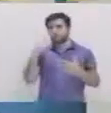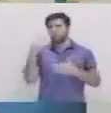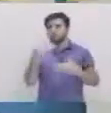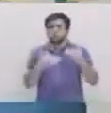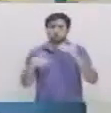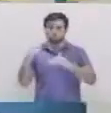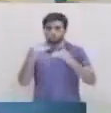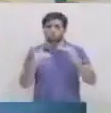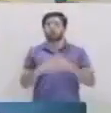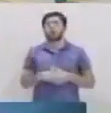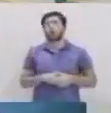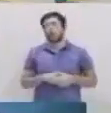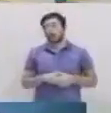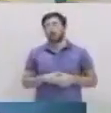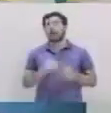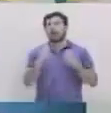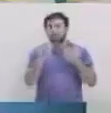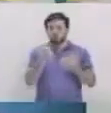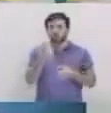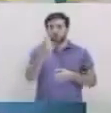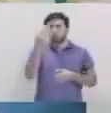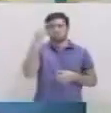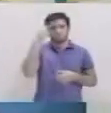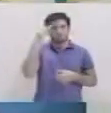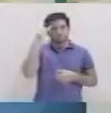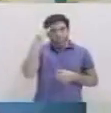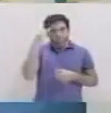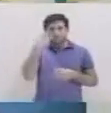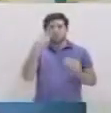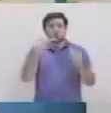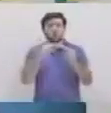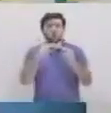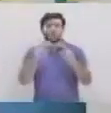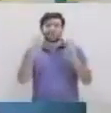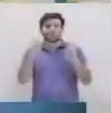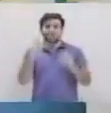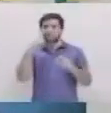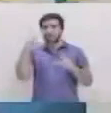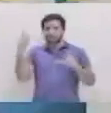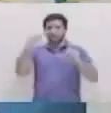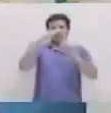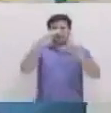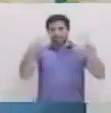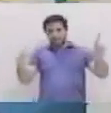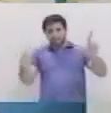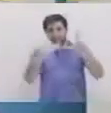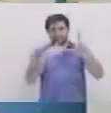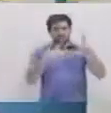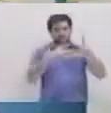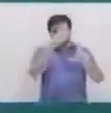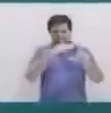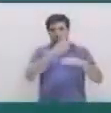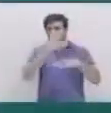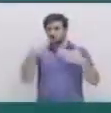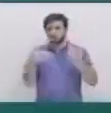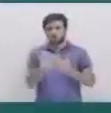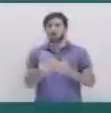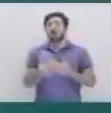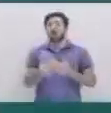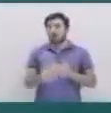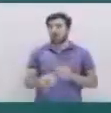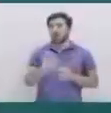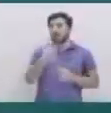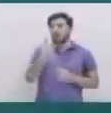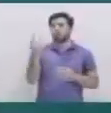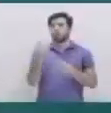Utilizaremos este modelo matemático a partir de esto. Entonces tomamos la función de seno considerando el ángulo máximo de 10